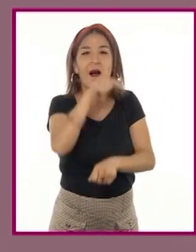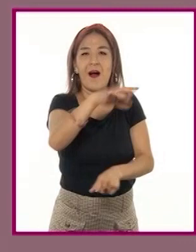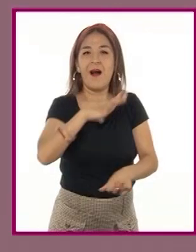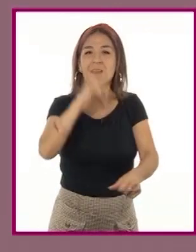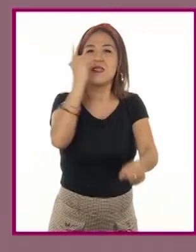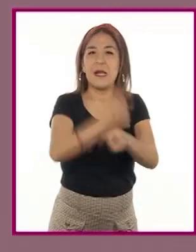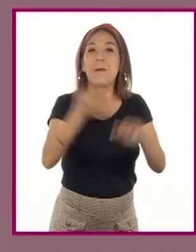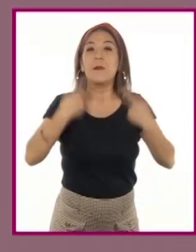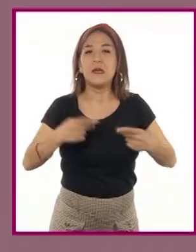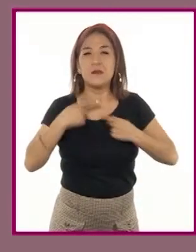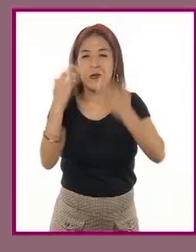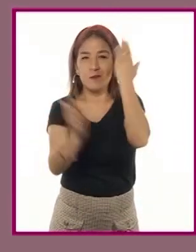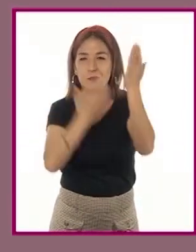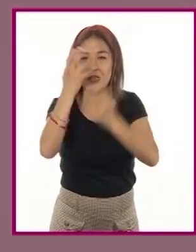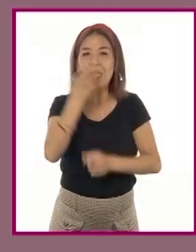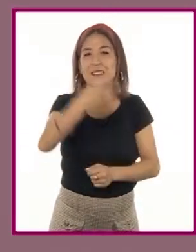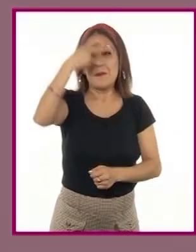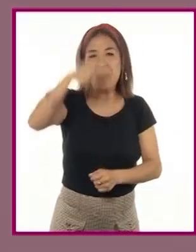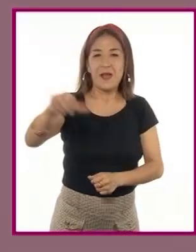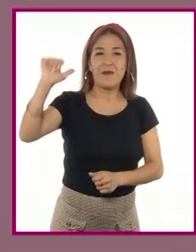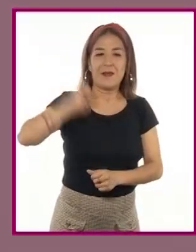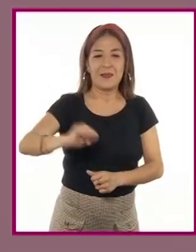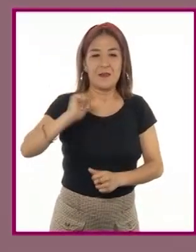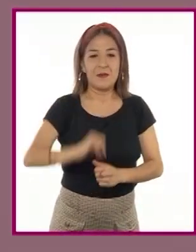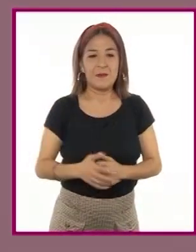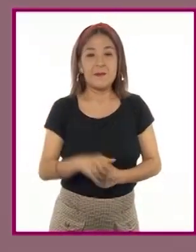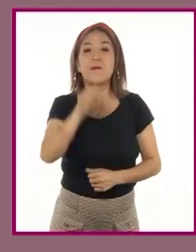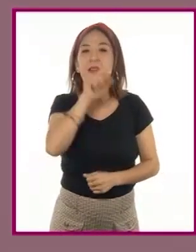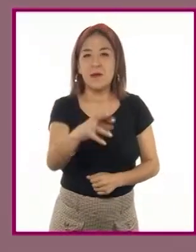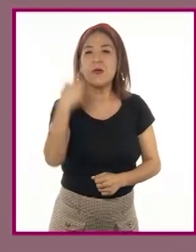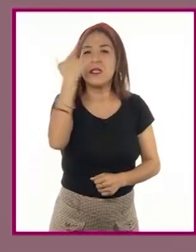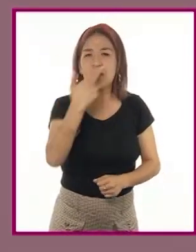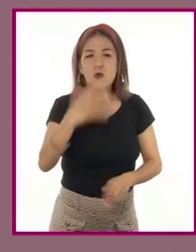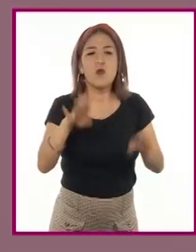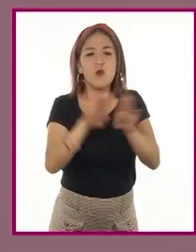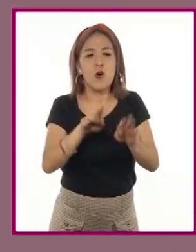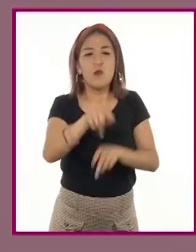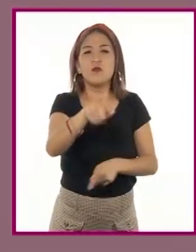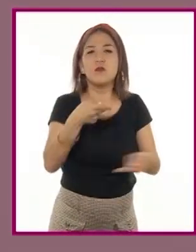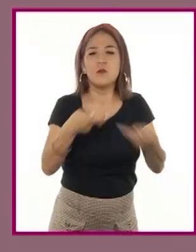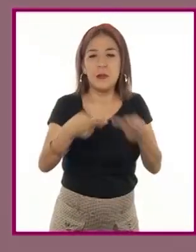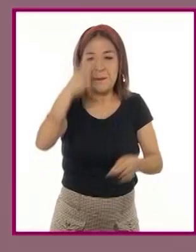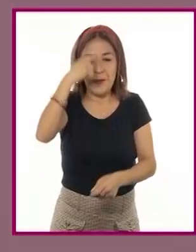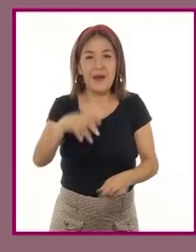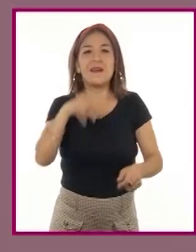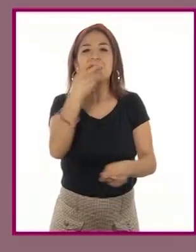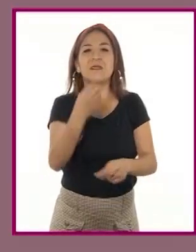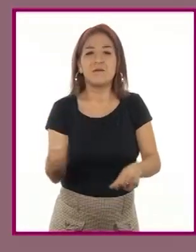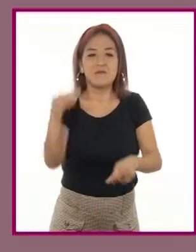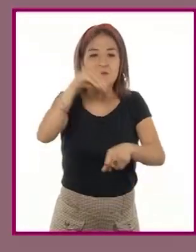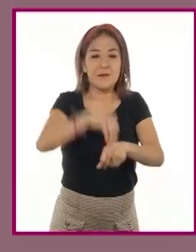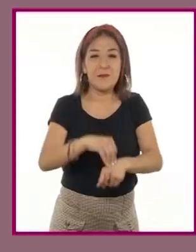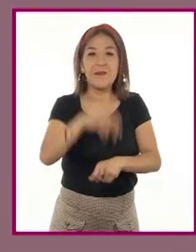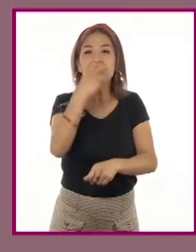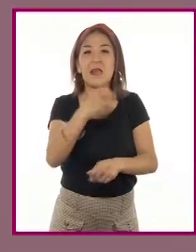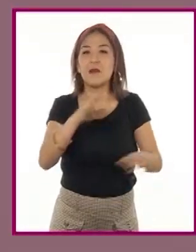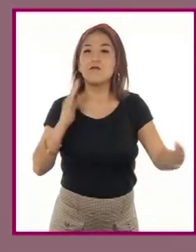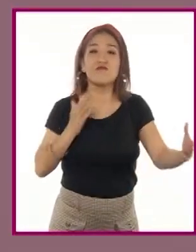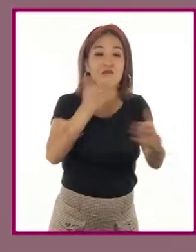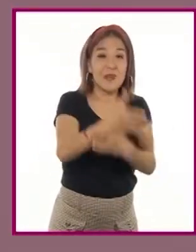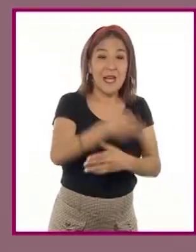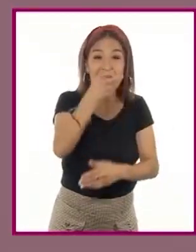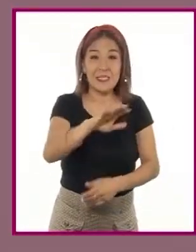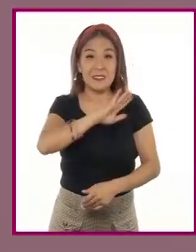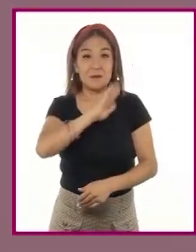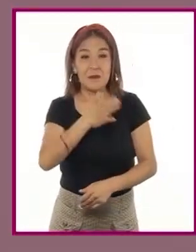los estudiosos del México antiguo. Revisamos también cómo fue el proceso de conquista, desde la llegada de los españoles a